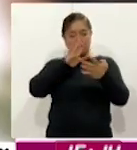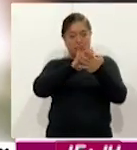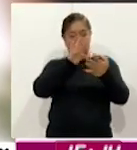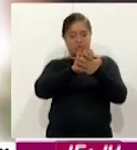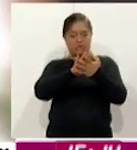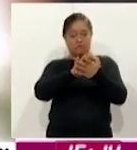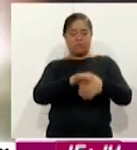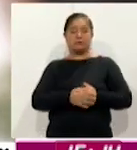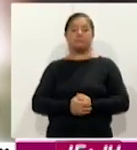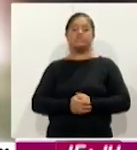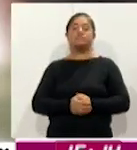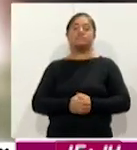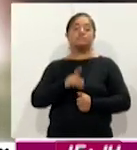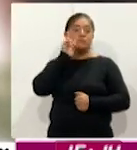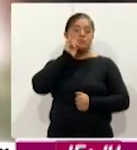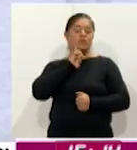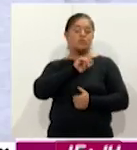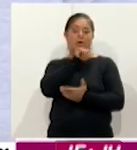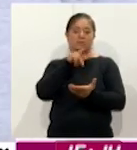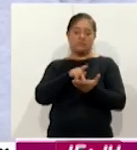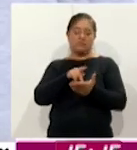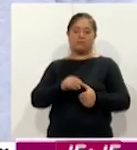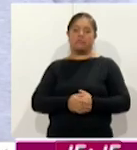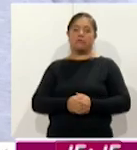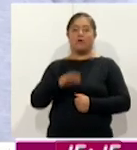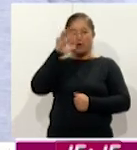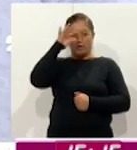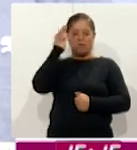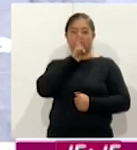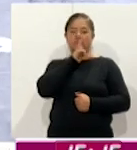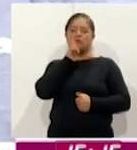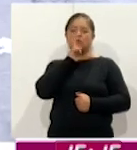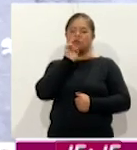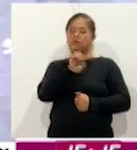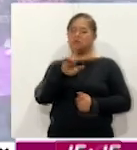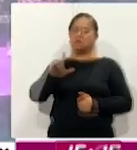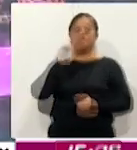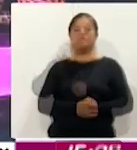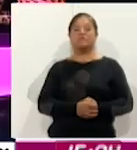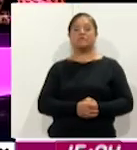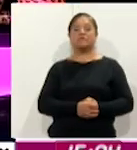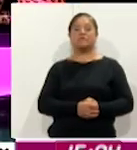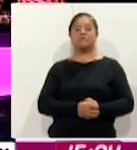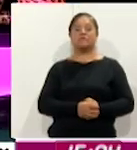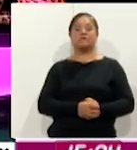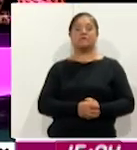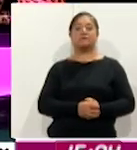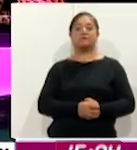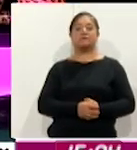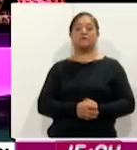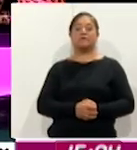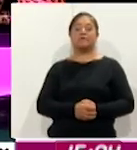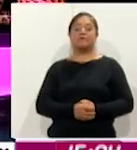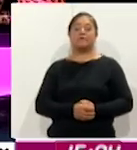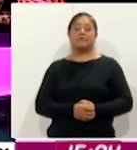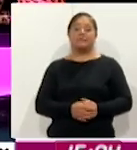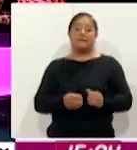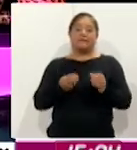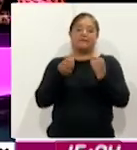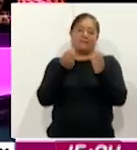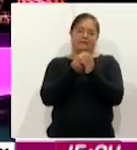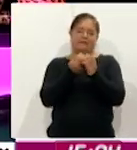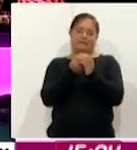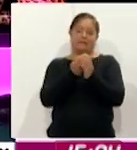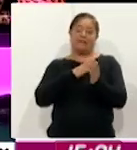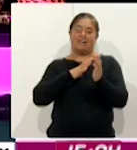libertad del Cerezo Femenil de Apizaco. Para Corazón Noticias, Edith López. realizan cursos taller del Cerezo